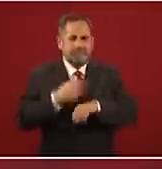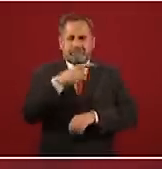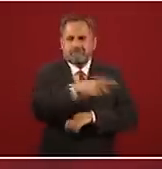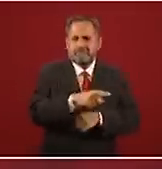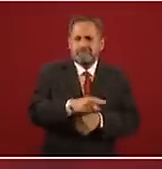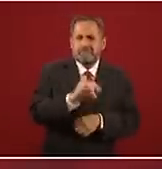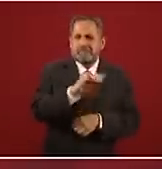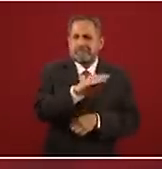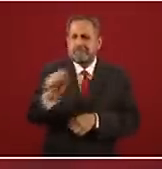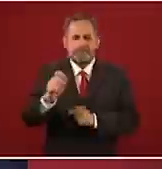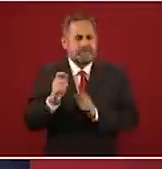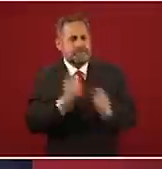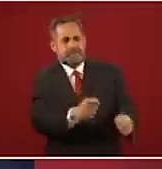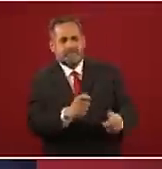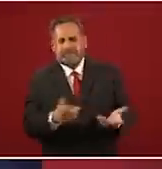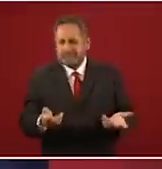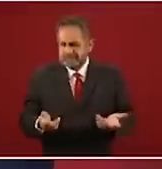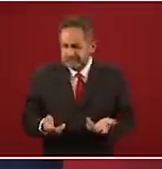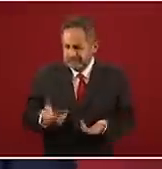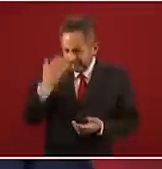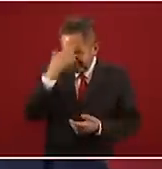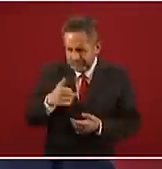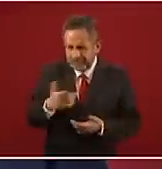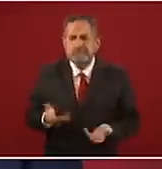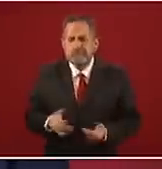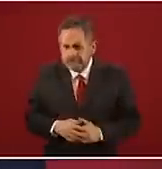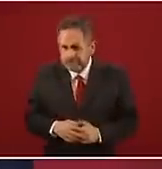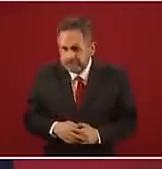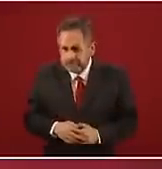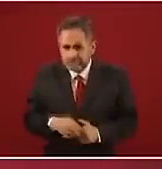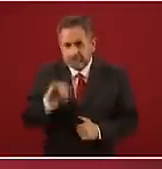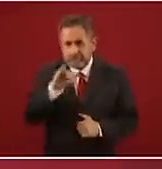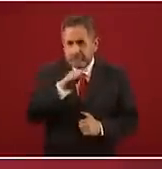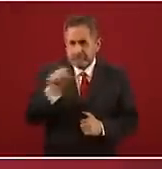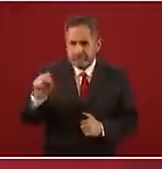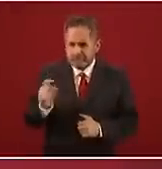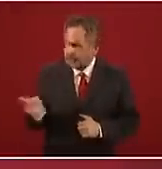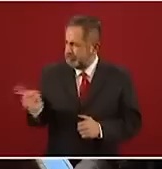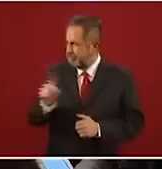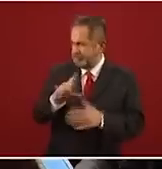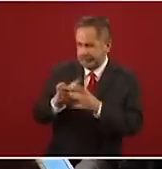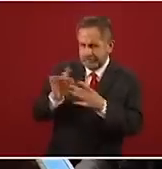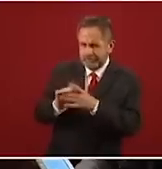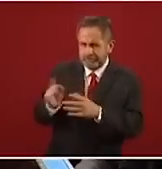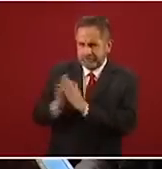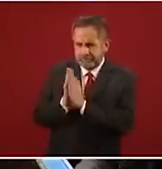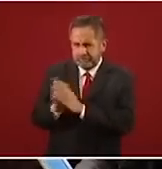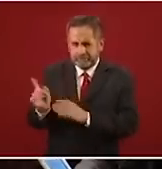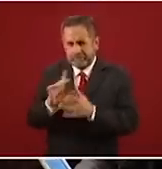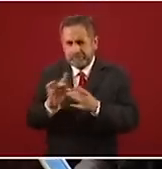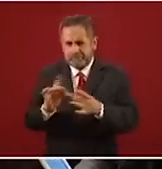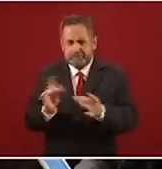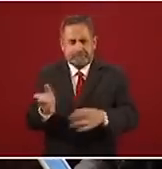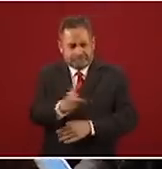delegado del Seguro Social. ¿Saben qué se está haciendo ahora en el Seguro Social? A ver, explícalo, por favor.